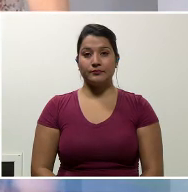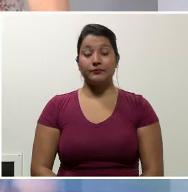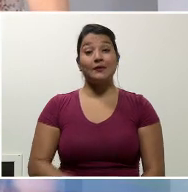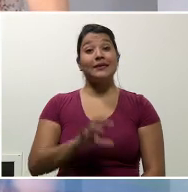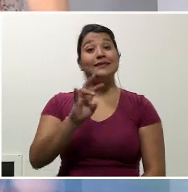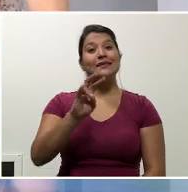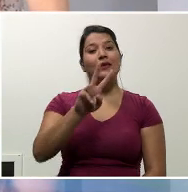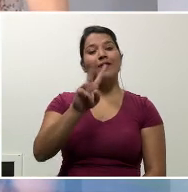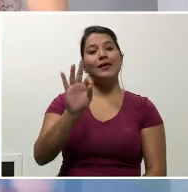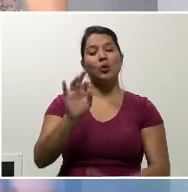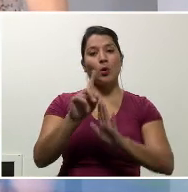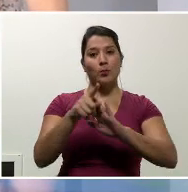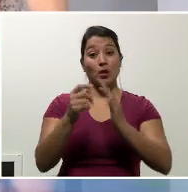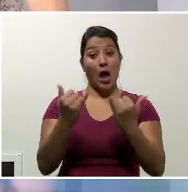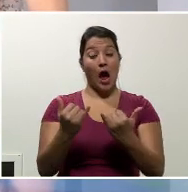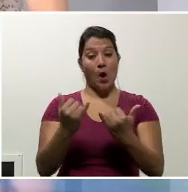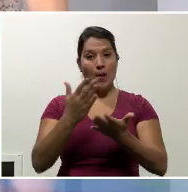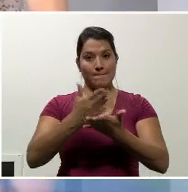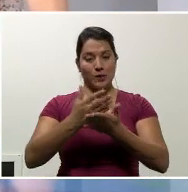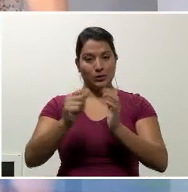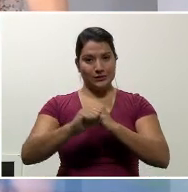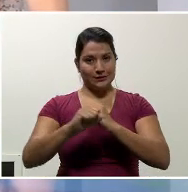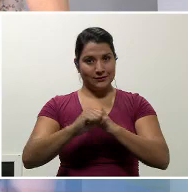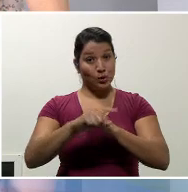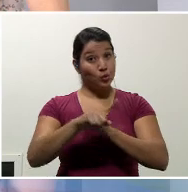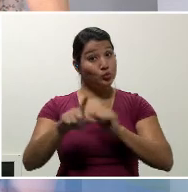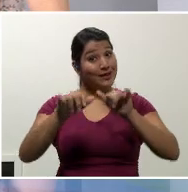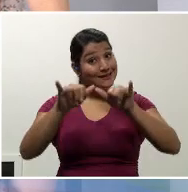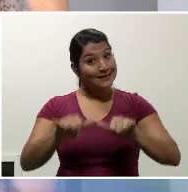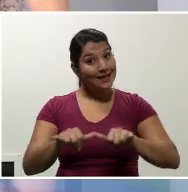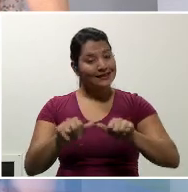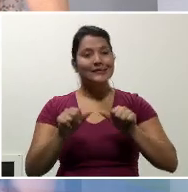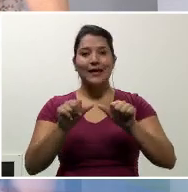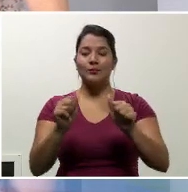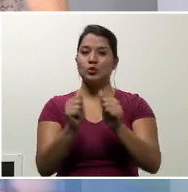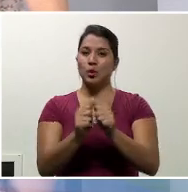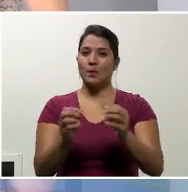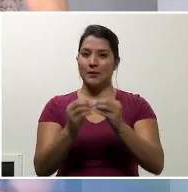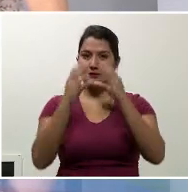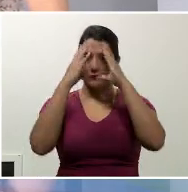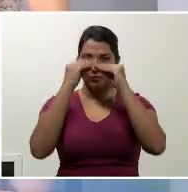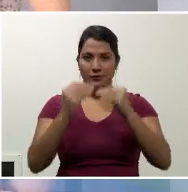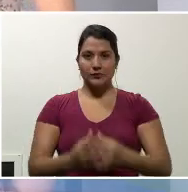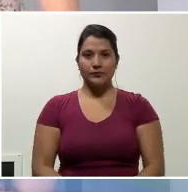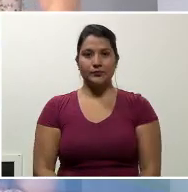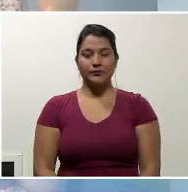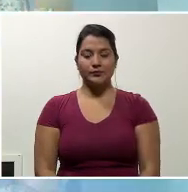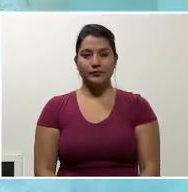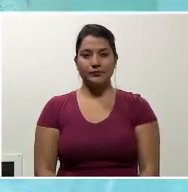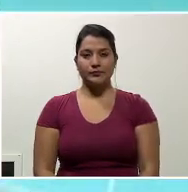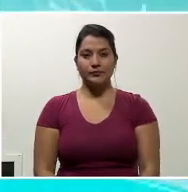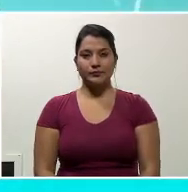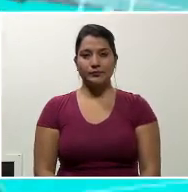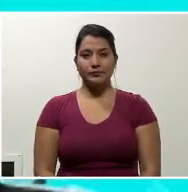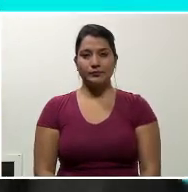7 con 29 minutos, hora de hacer una pausa comercial. Quédese que seguimos con más noticias.